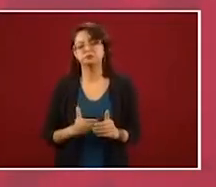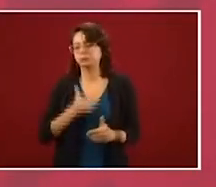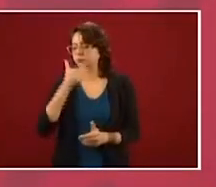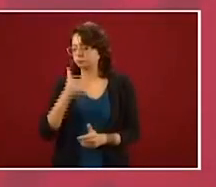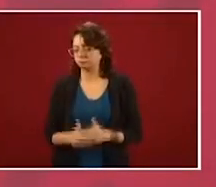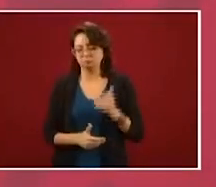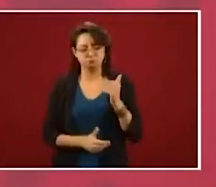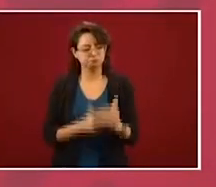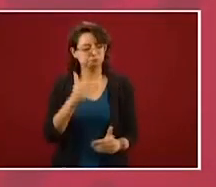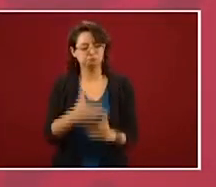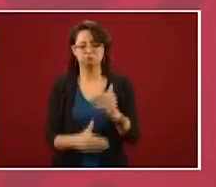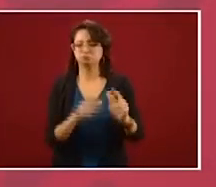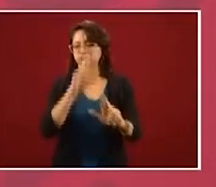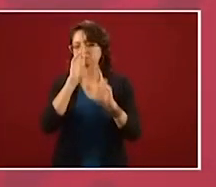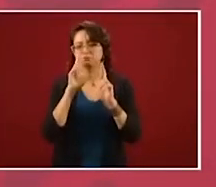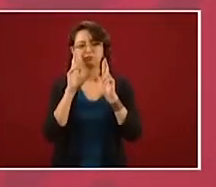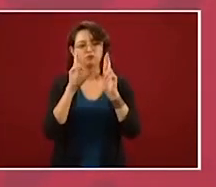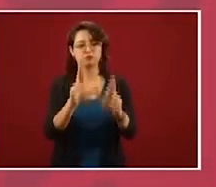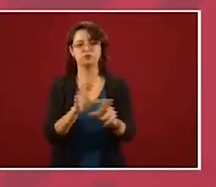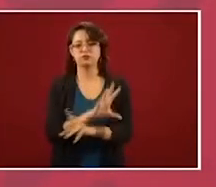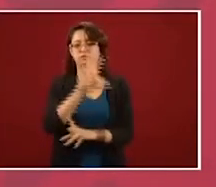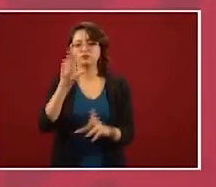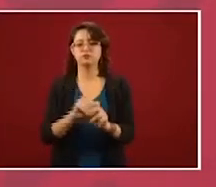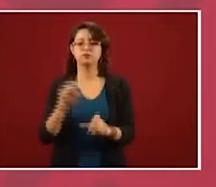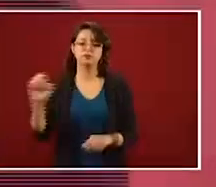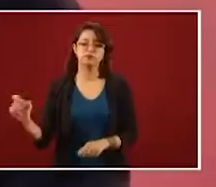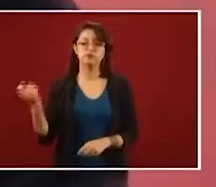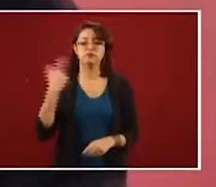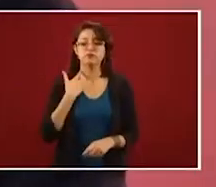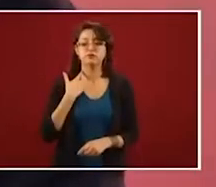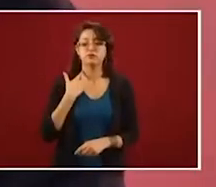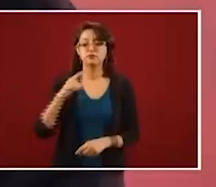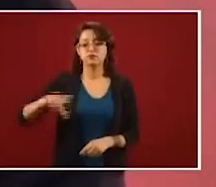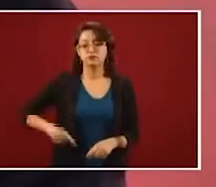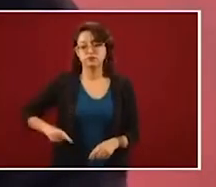debido proceso y el exfuncionario ha sido